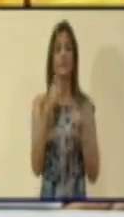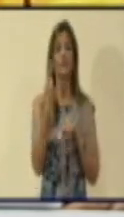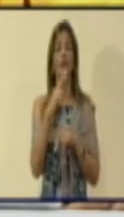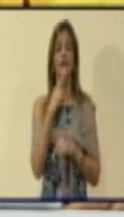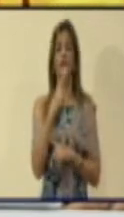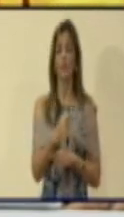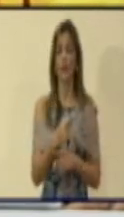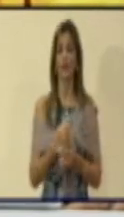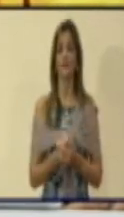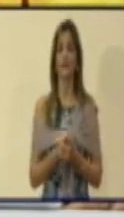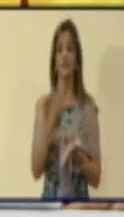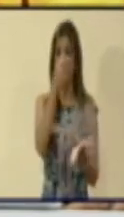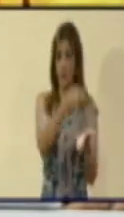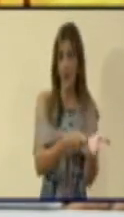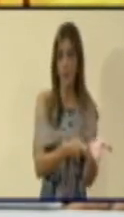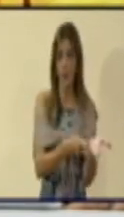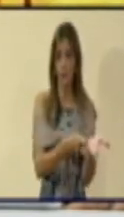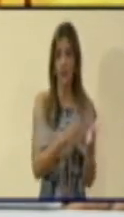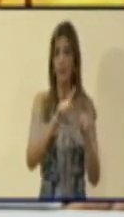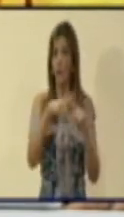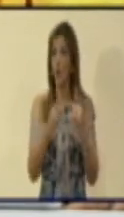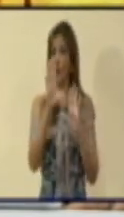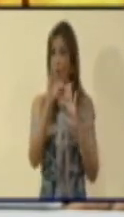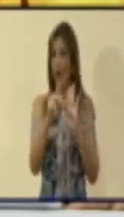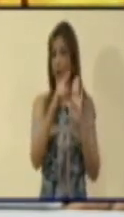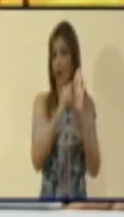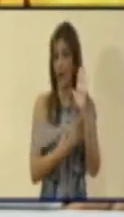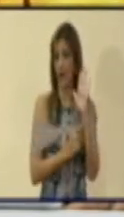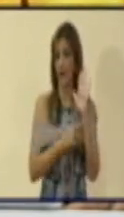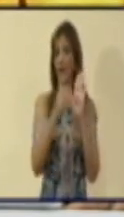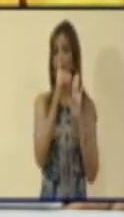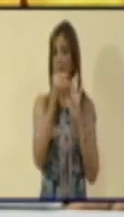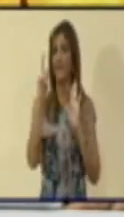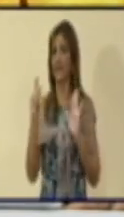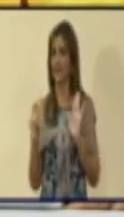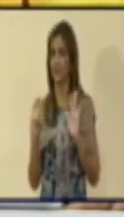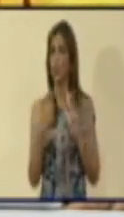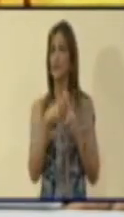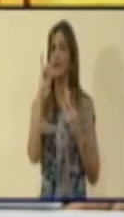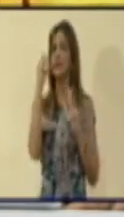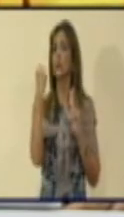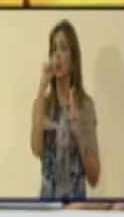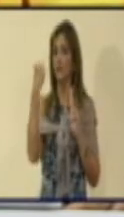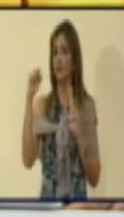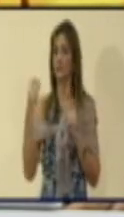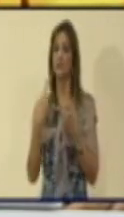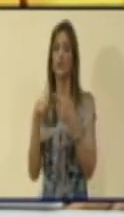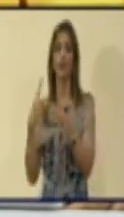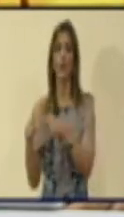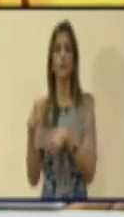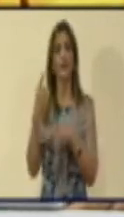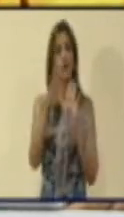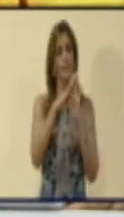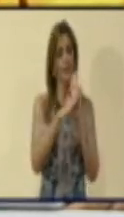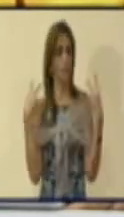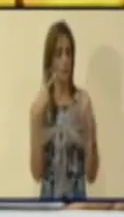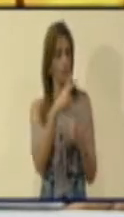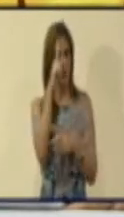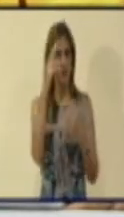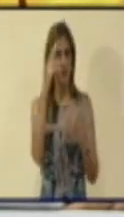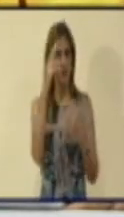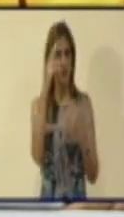vista de la imposición de una multa a partir de lo que establece este decreto. Y el incumplimiento también de otras disposiciones establecidas por las autoridades sanitarias